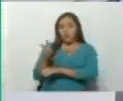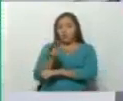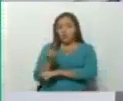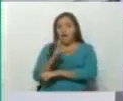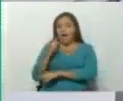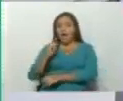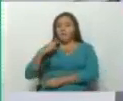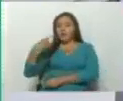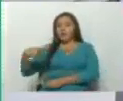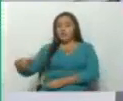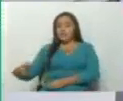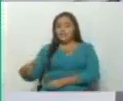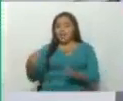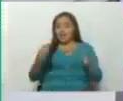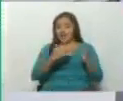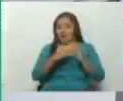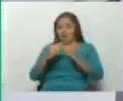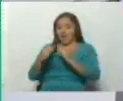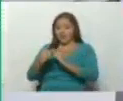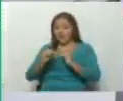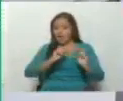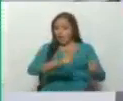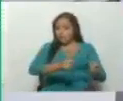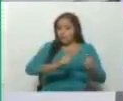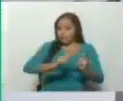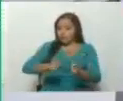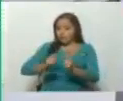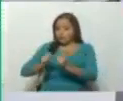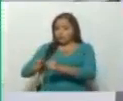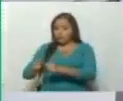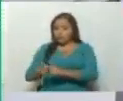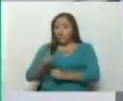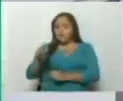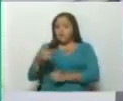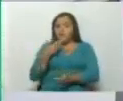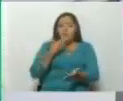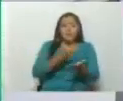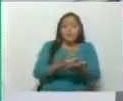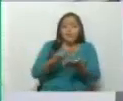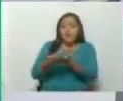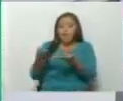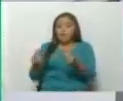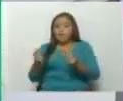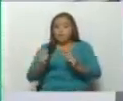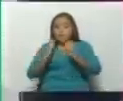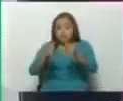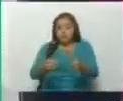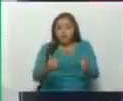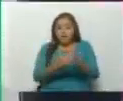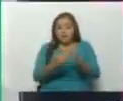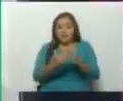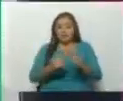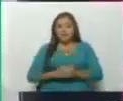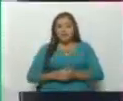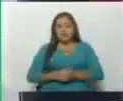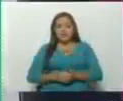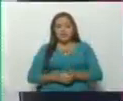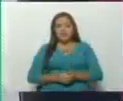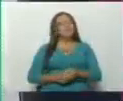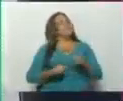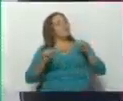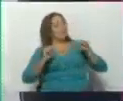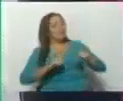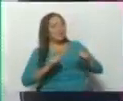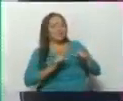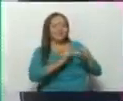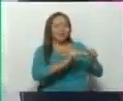como política la vivienda, son una de las principales solicitudes. Sí, sí, sigue siendo no una problemática,